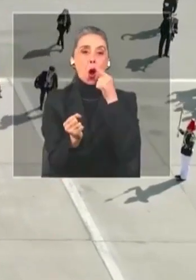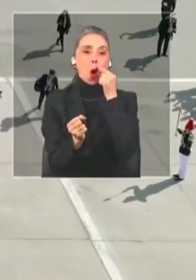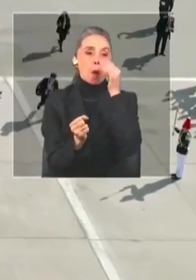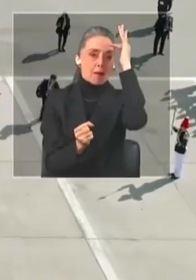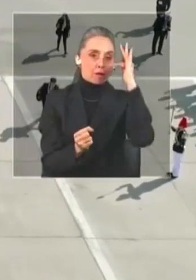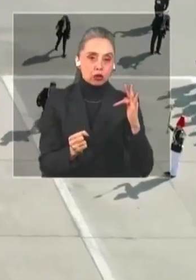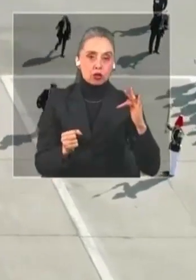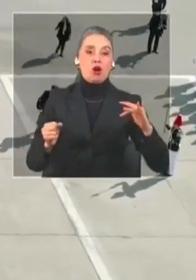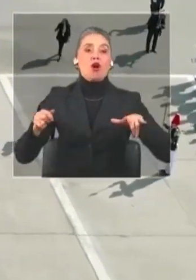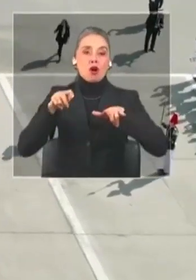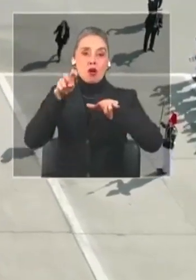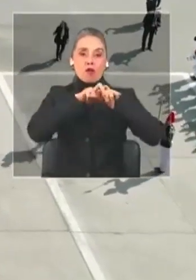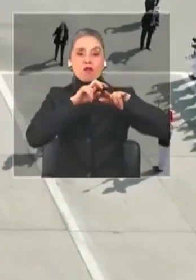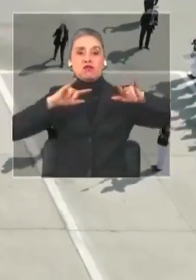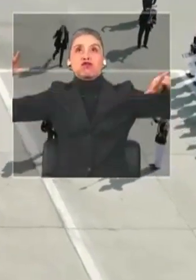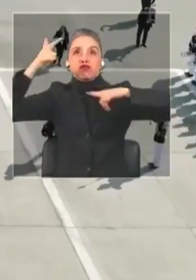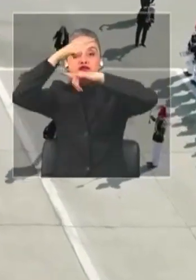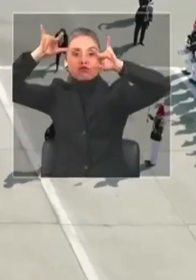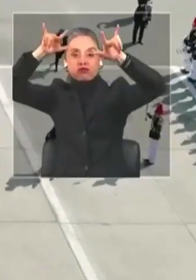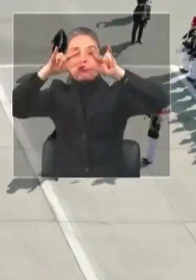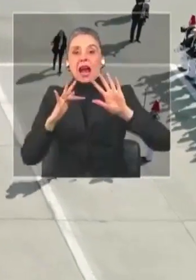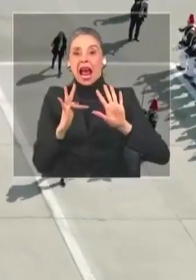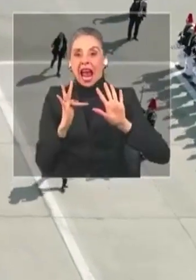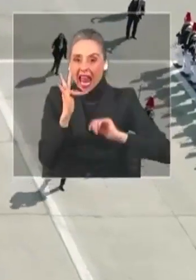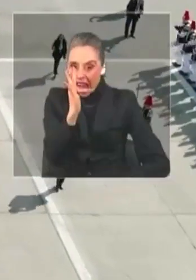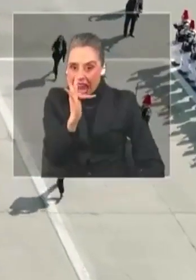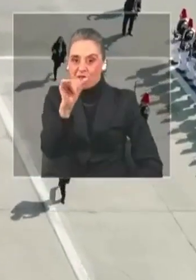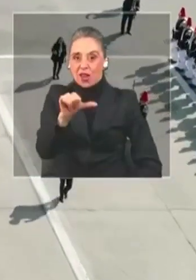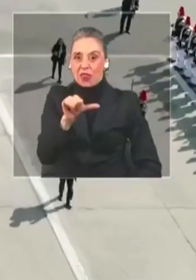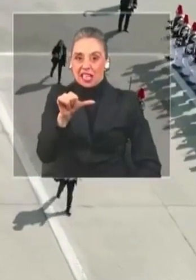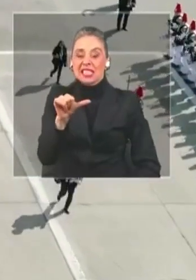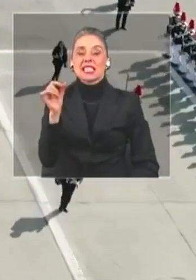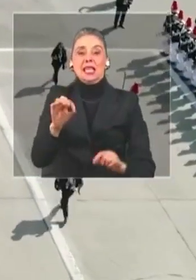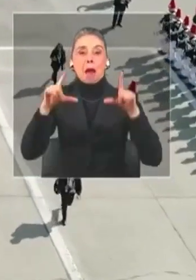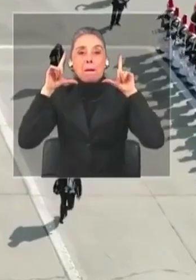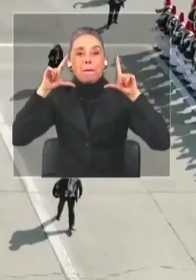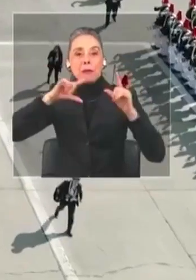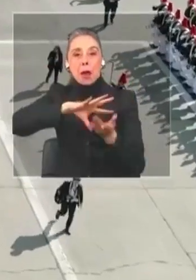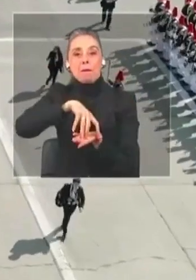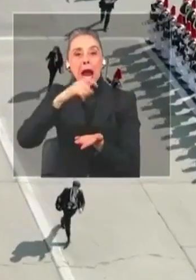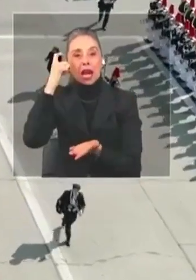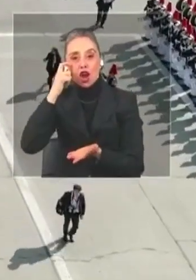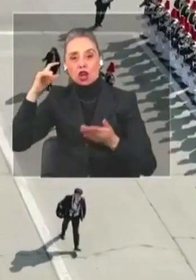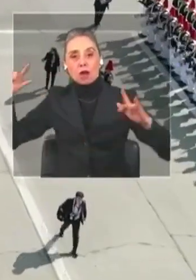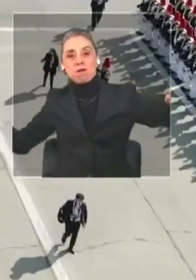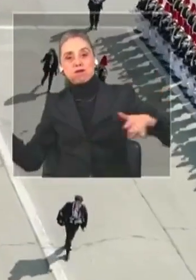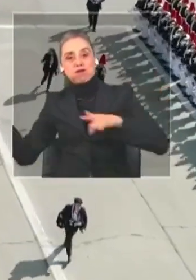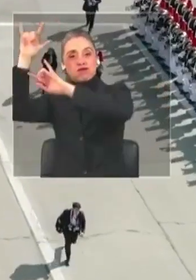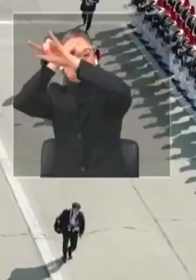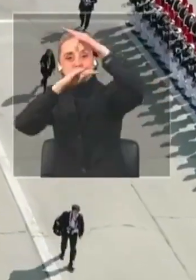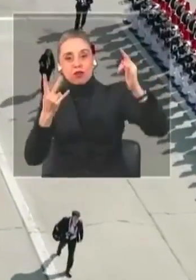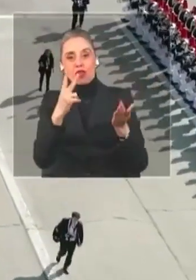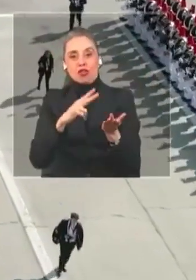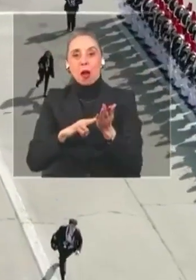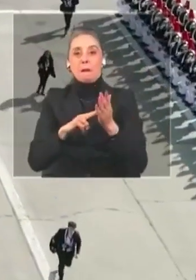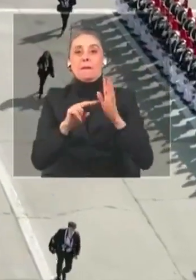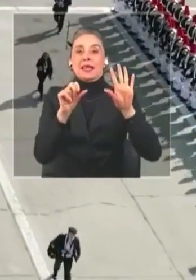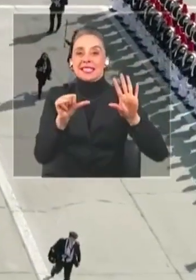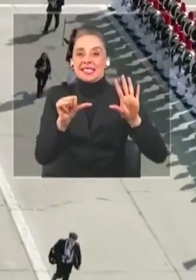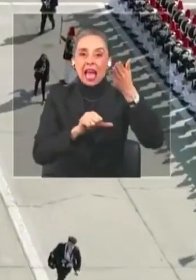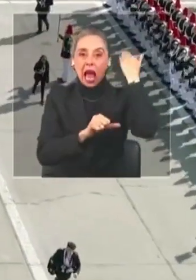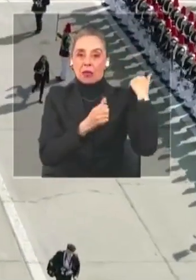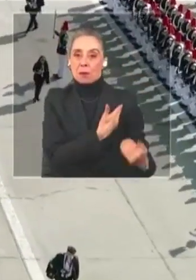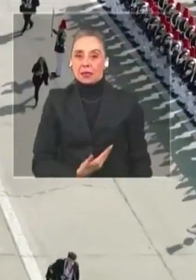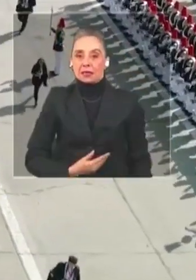en el aire, por supuesto, los F-16, protagonistas, amigos del Parque O'Higgins. Desde el año 2006, luego de la renovación que hizo el presidente Ricardo